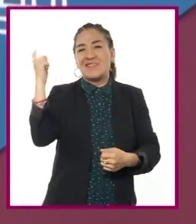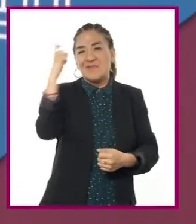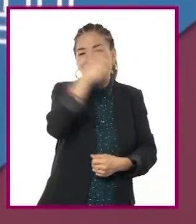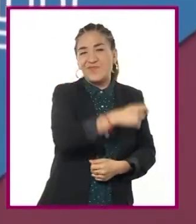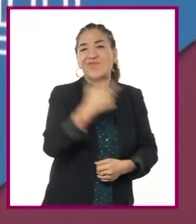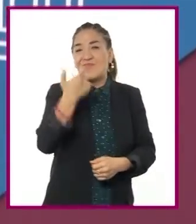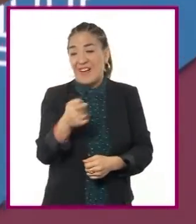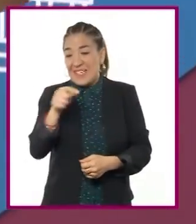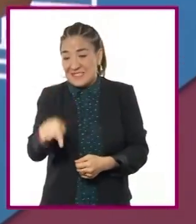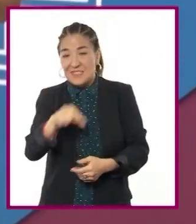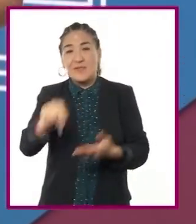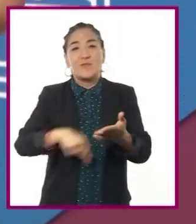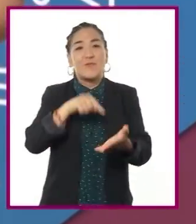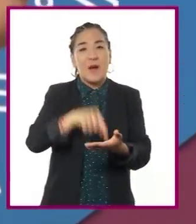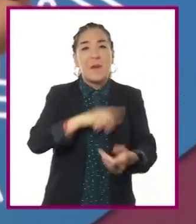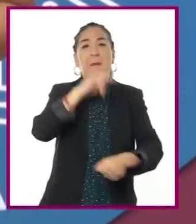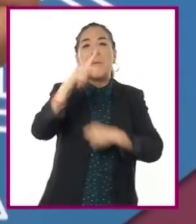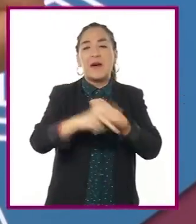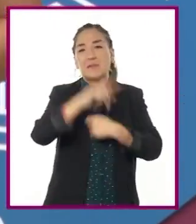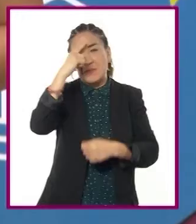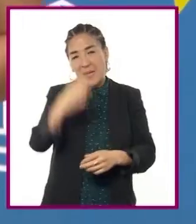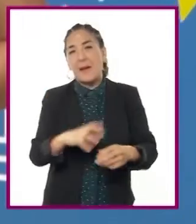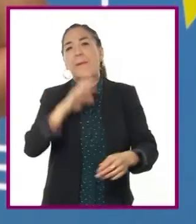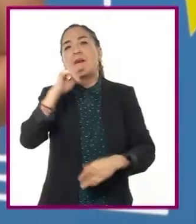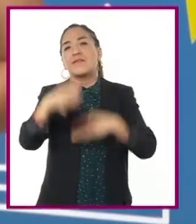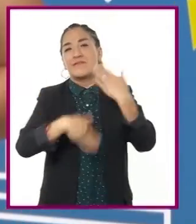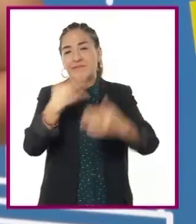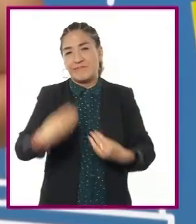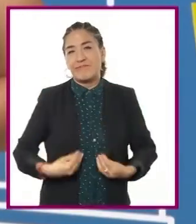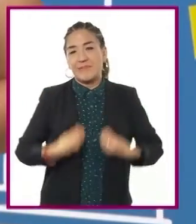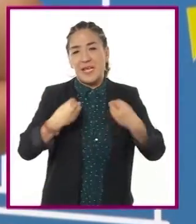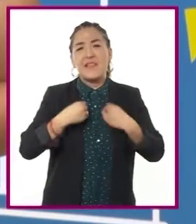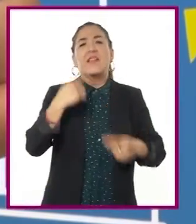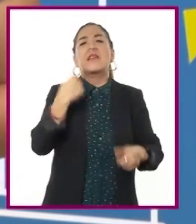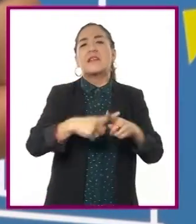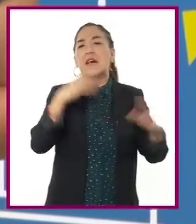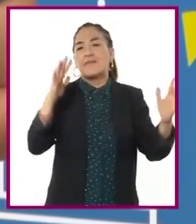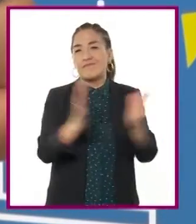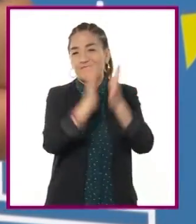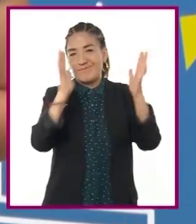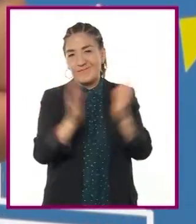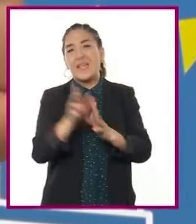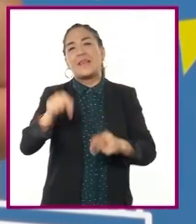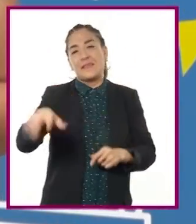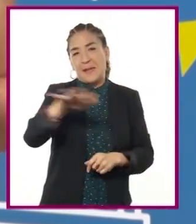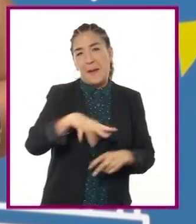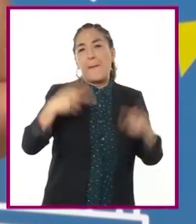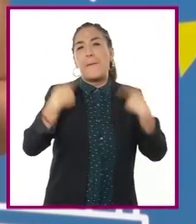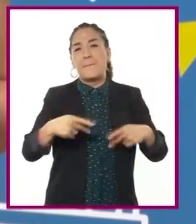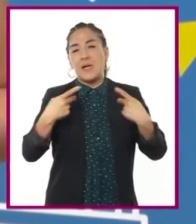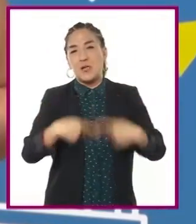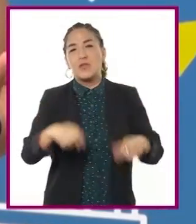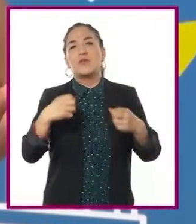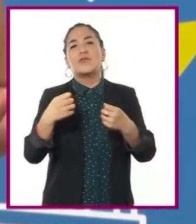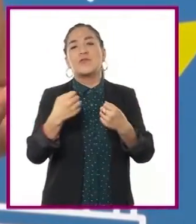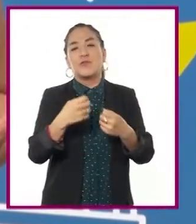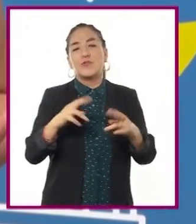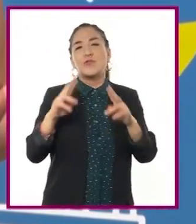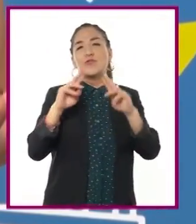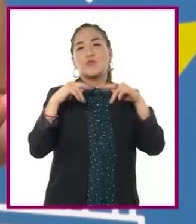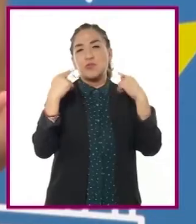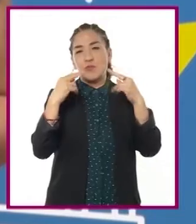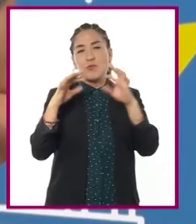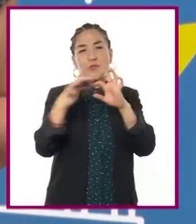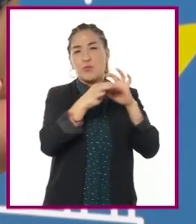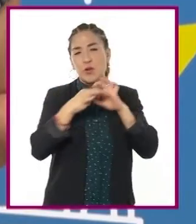esa nación y mejorar la calidad de vida por medio de la participación activa de los soviéticos, que ahora podían